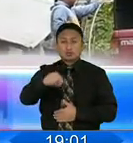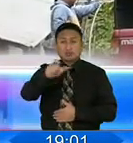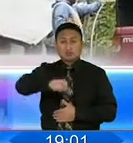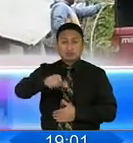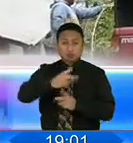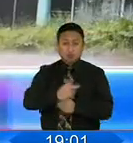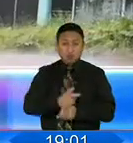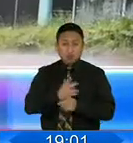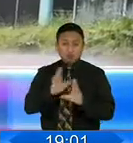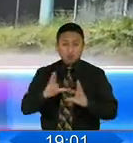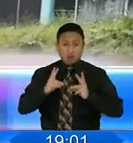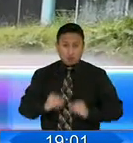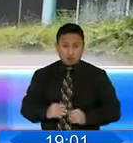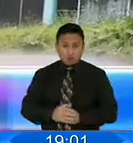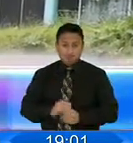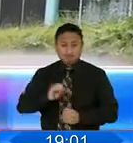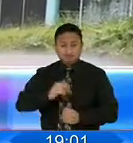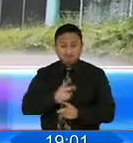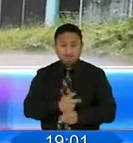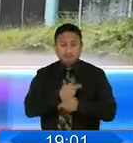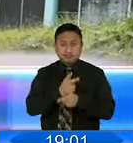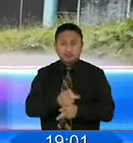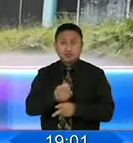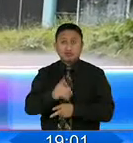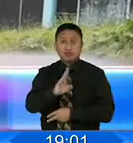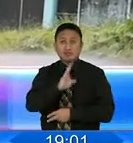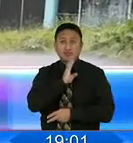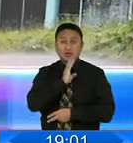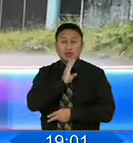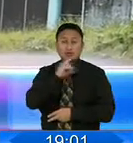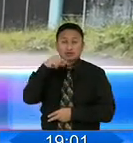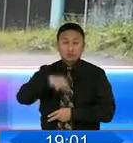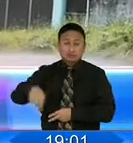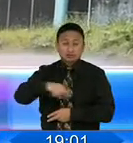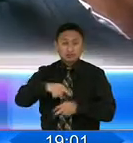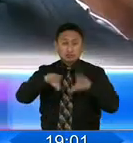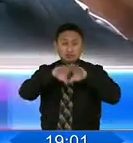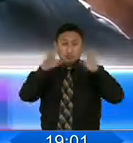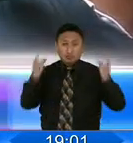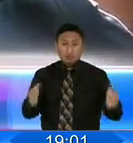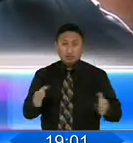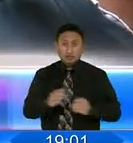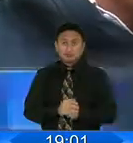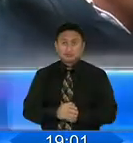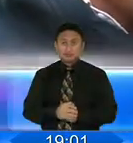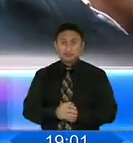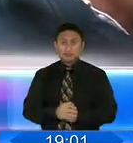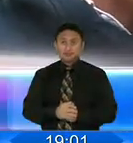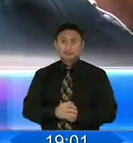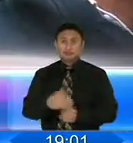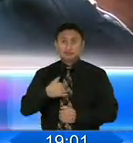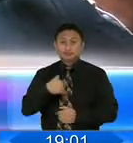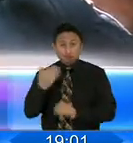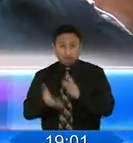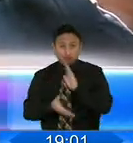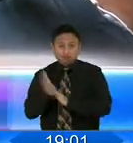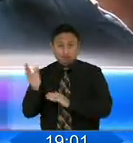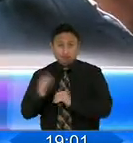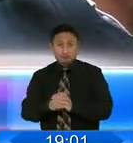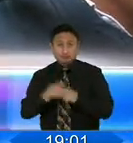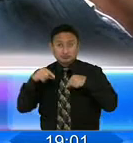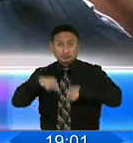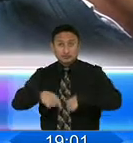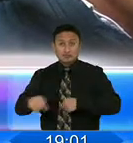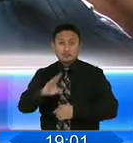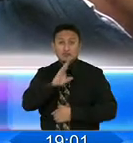habitantes. Es por ello que se ha protegido a los tanques de agua que abastece a esta población. Yo me fui a hacer una medición del tanque